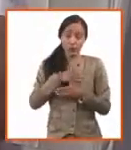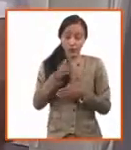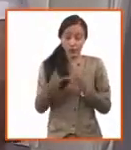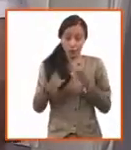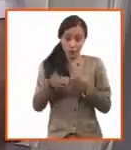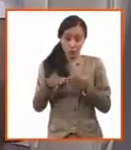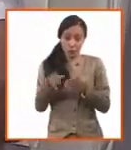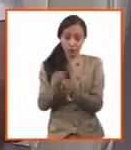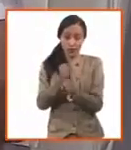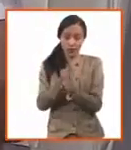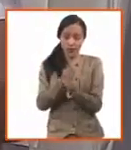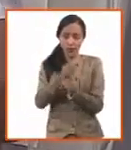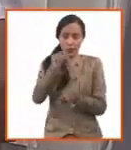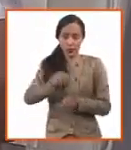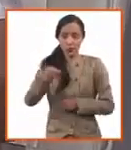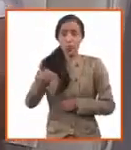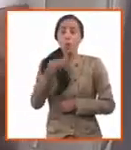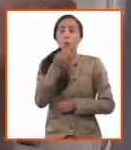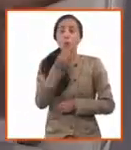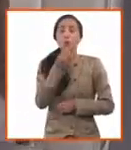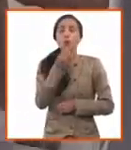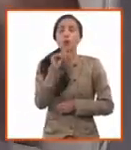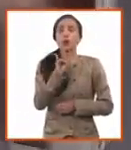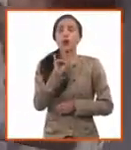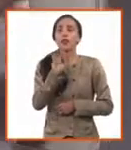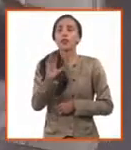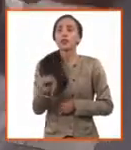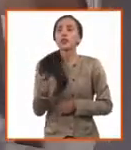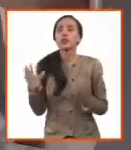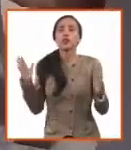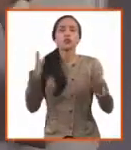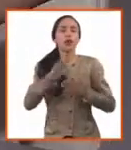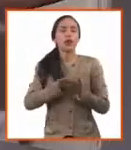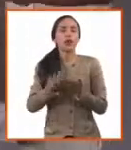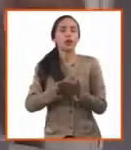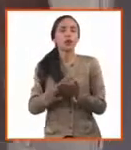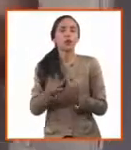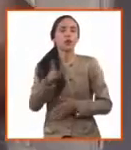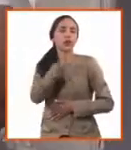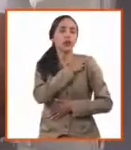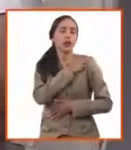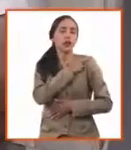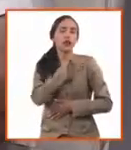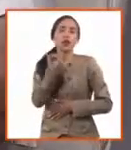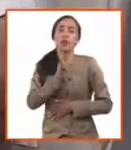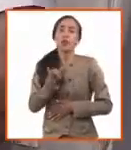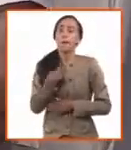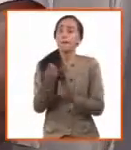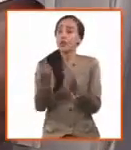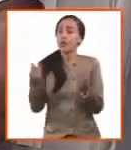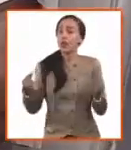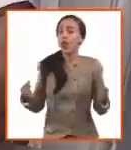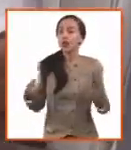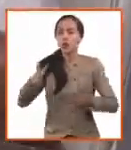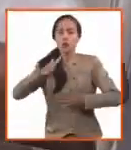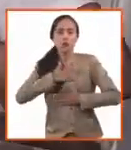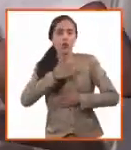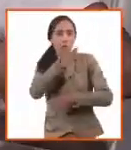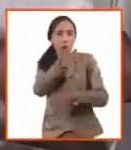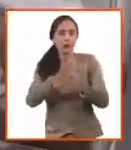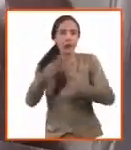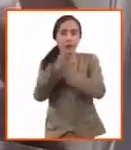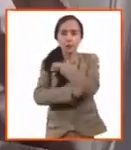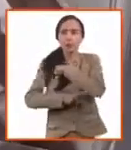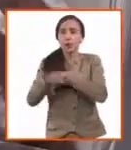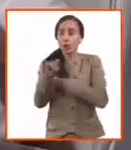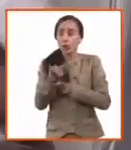sentido, aunque pudiéramos llegar a afirmar que no tenemos ningún dirigente que sea millonario, que sean dueños de la mitad del país, como pasa en otros países, que ahí los capitalistas son dueños de la